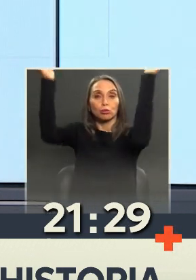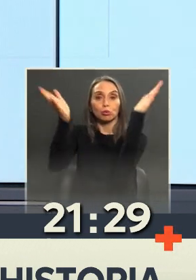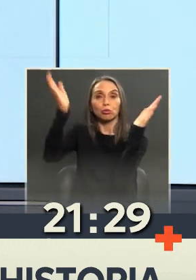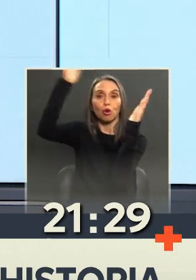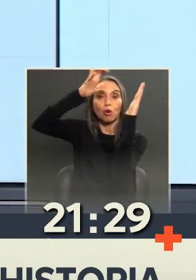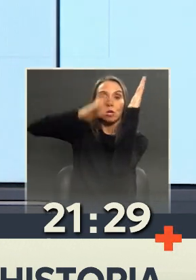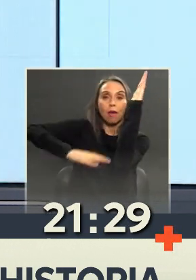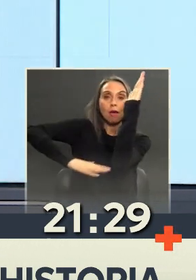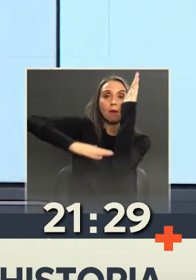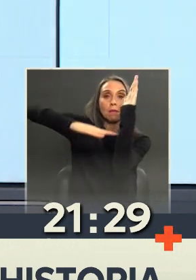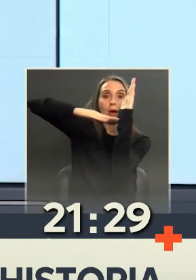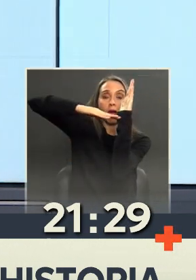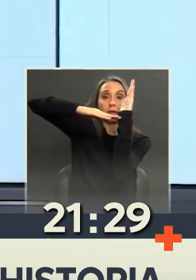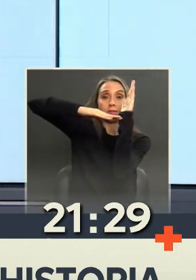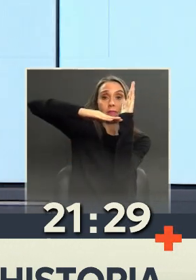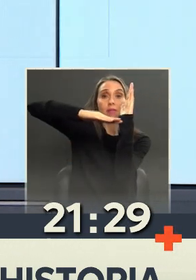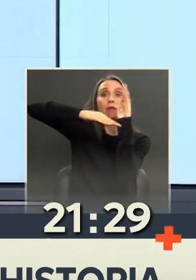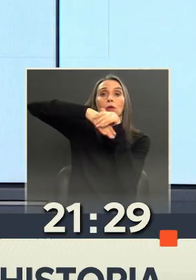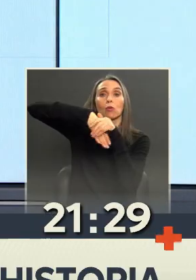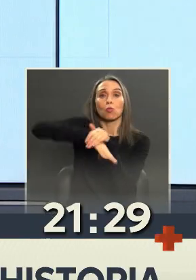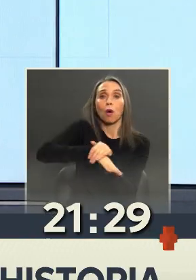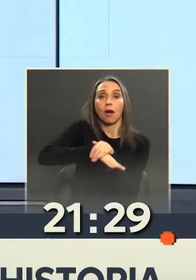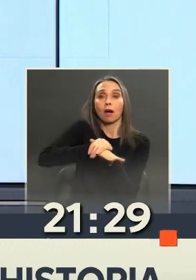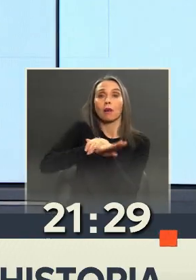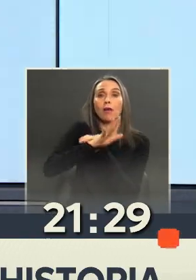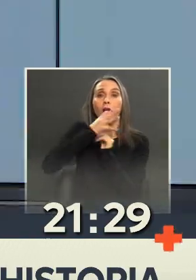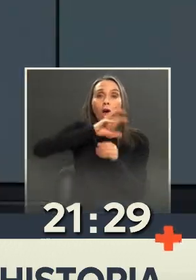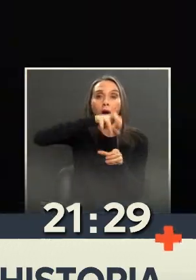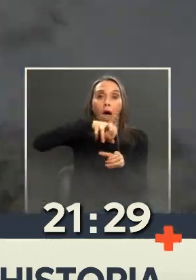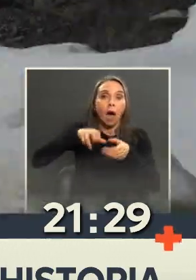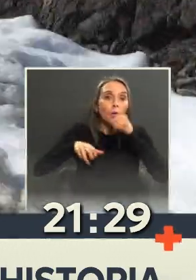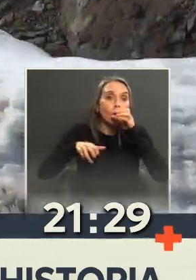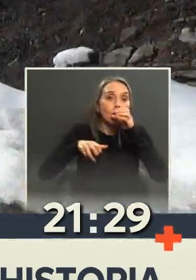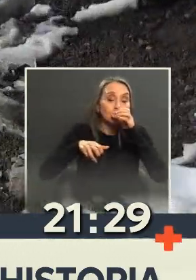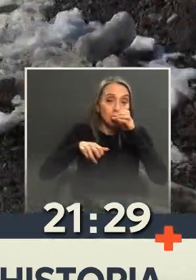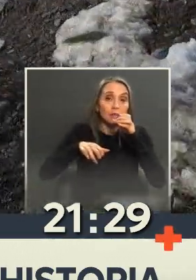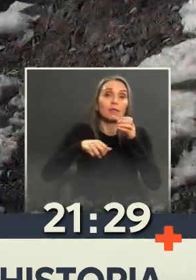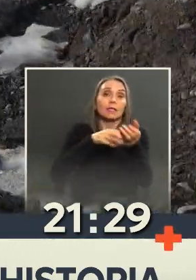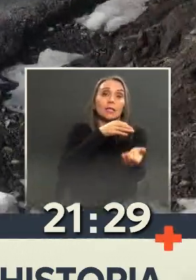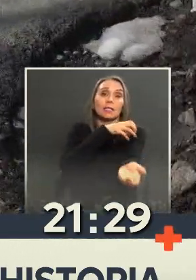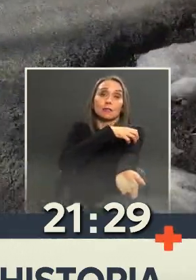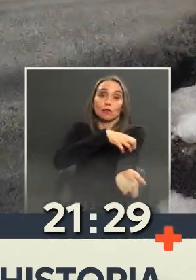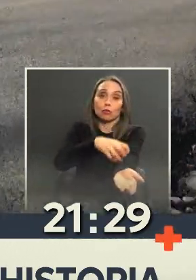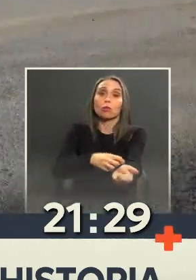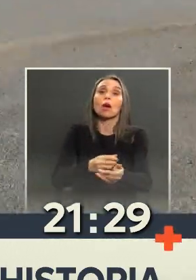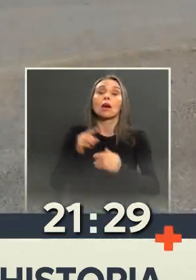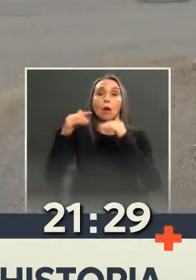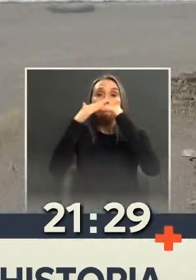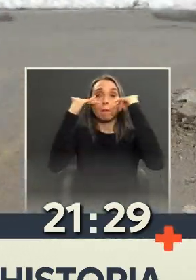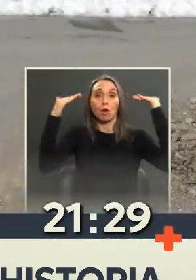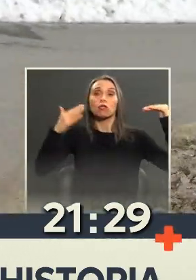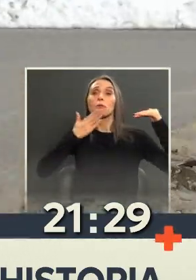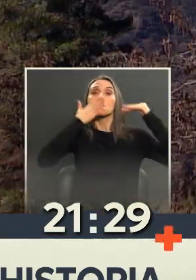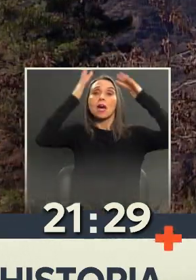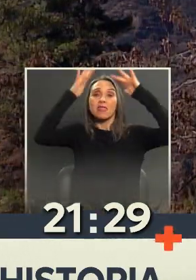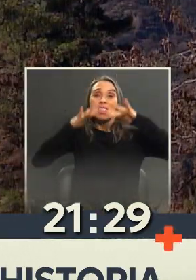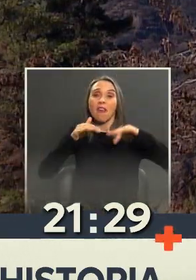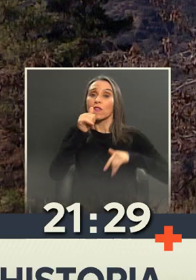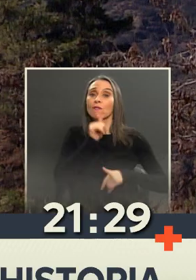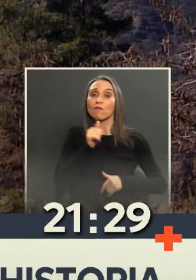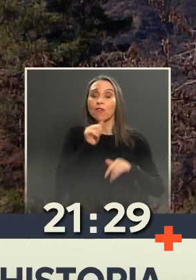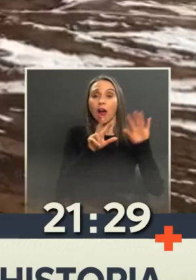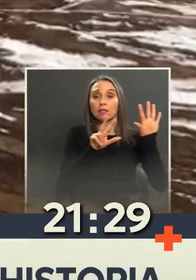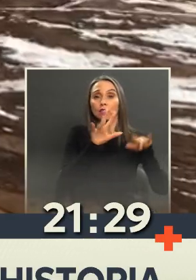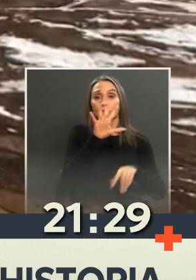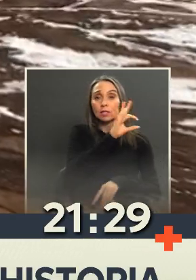colaborando con la provisión de agua potable de las ciudades la acumulación de nieve registrada déficits entre un 85 y un